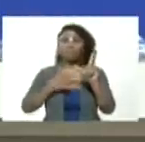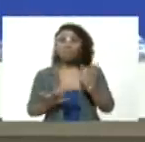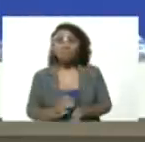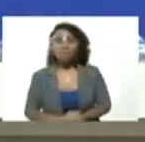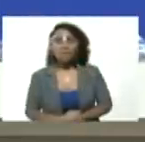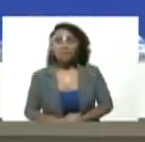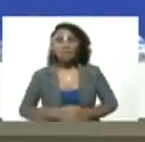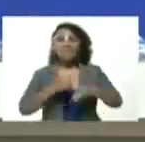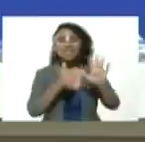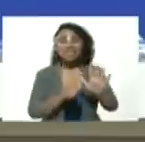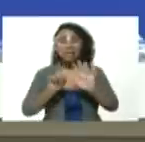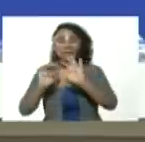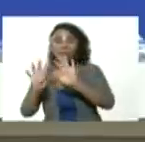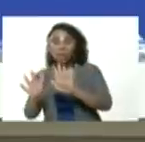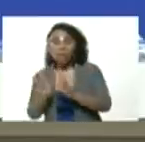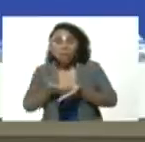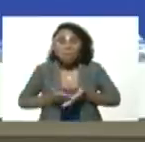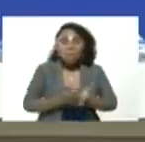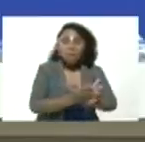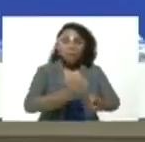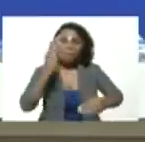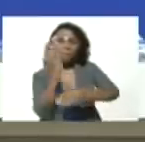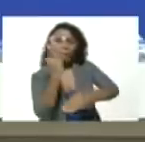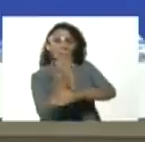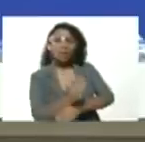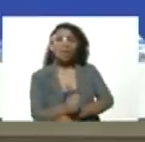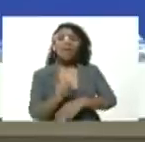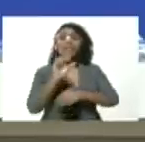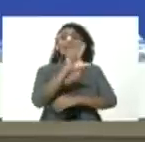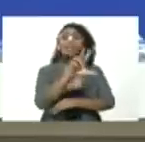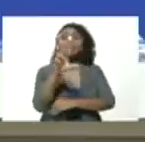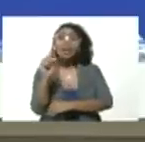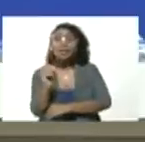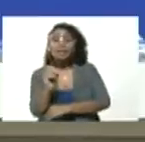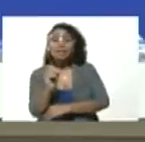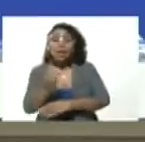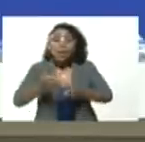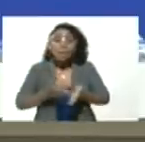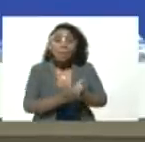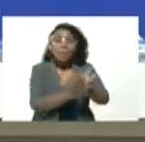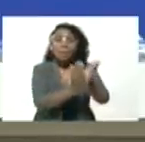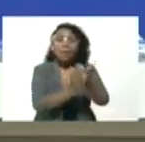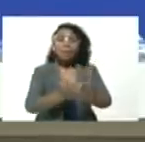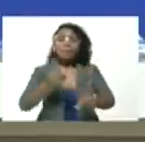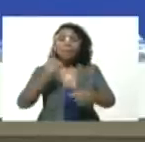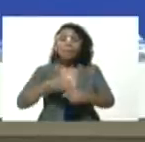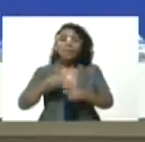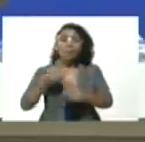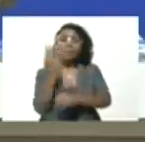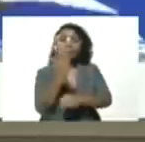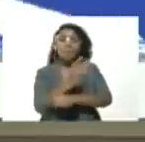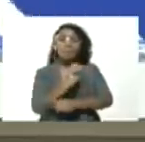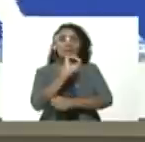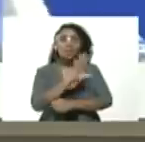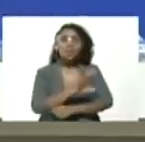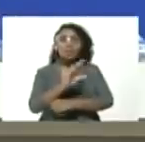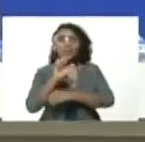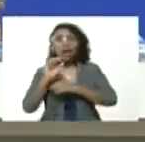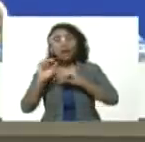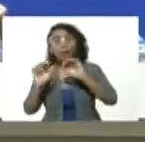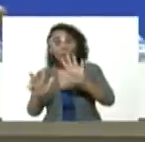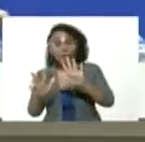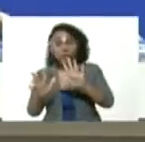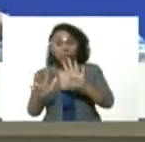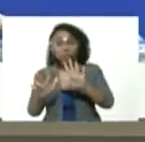69 embarcaciones sancionadas, 30 buques petroleros sancionados, 58 aeronaves sancionadas, que nos